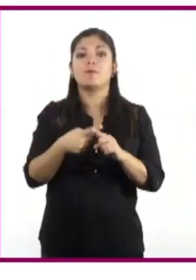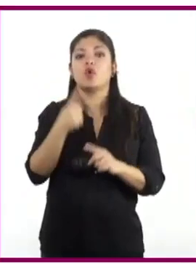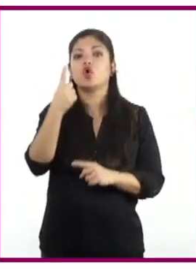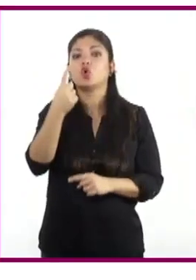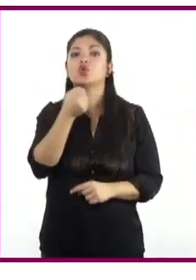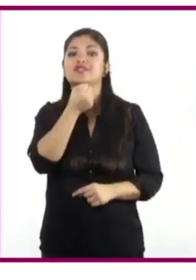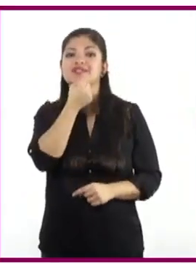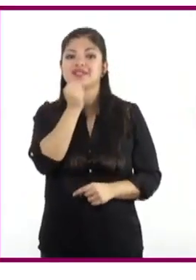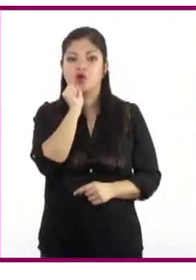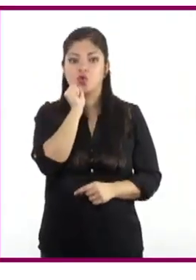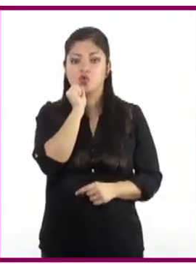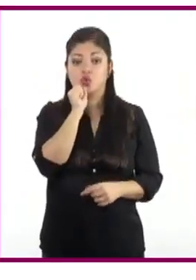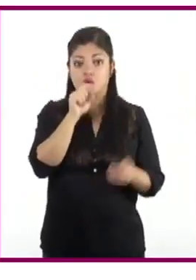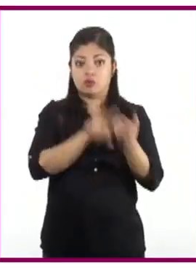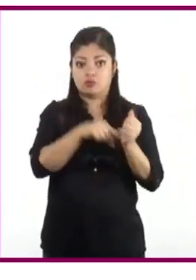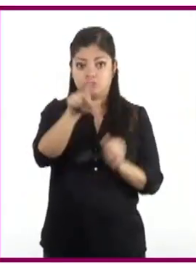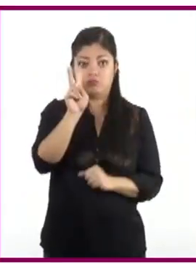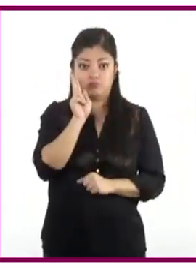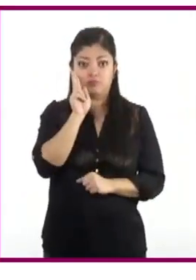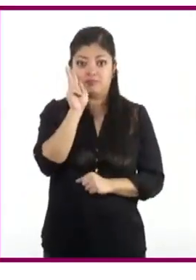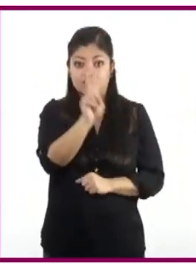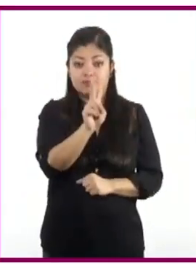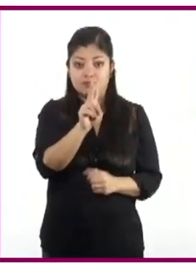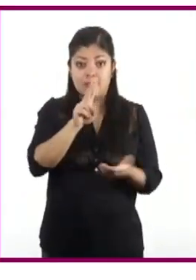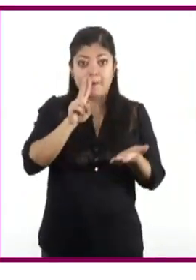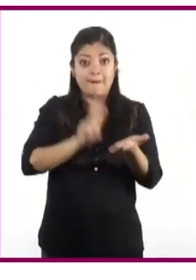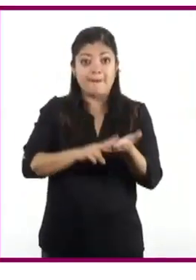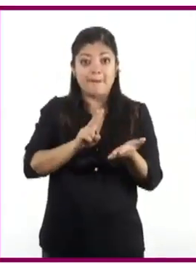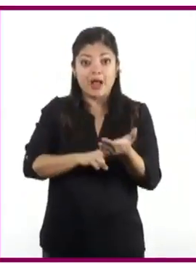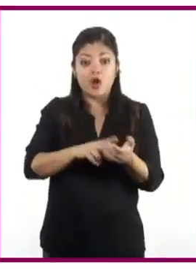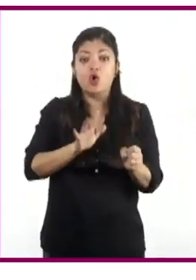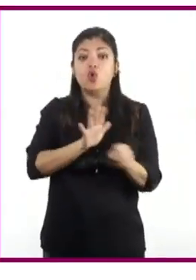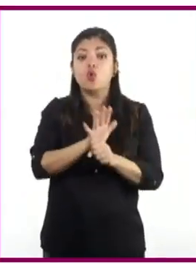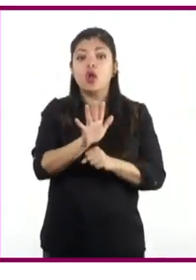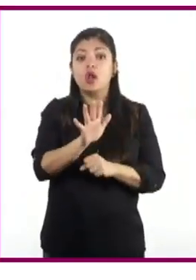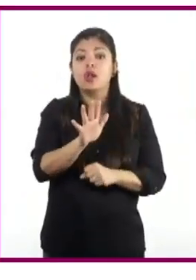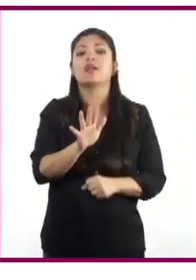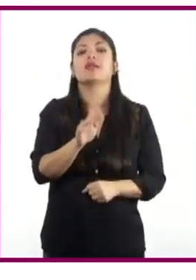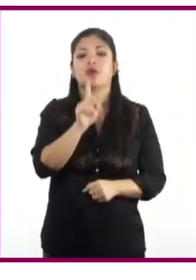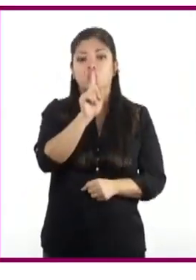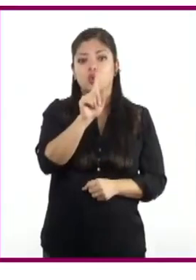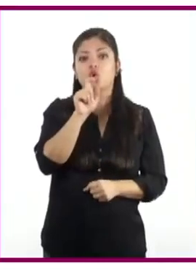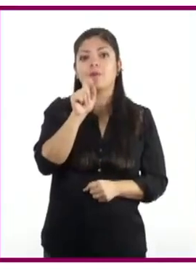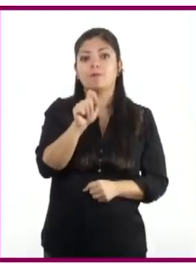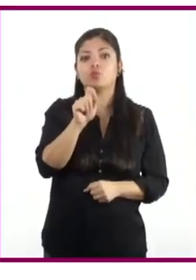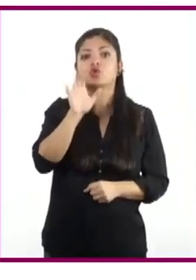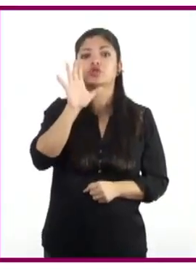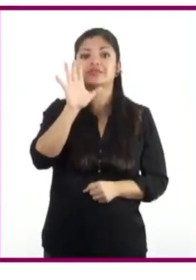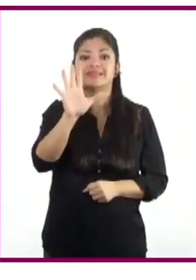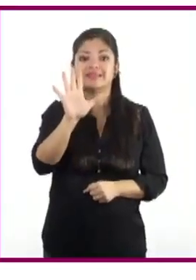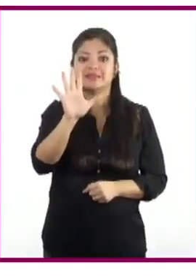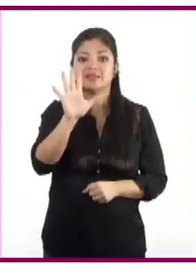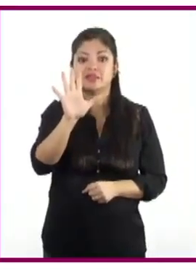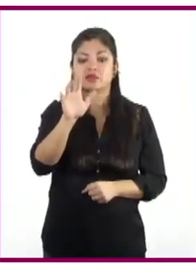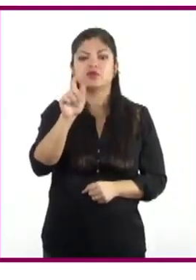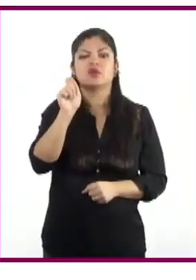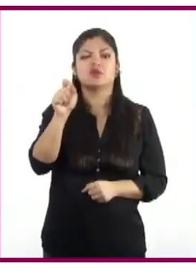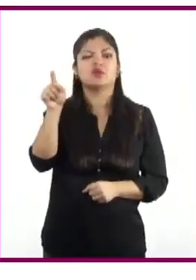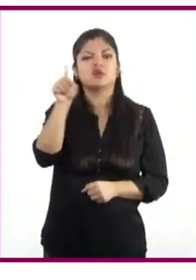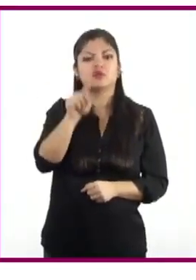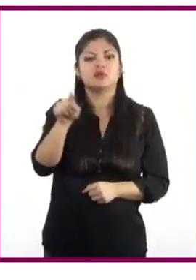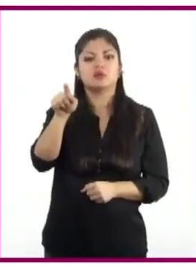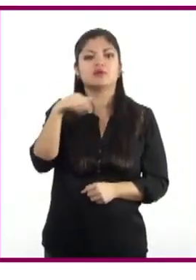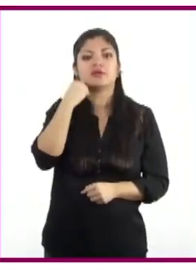segundo, donde se aprecia que el valor de la razón es de 1.5, la cual representa